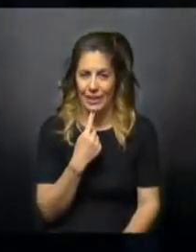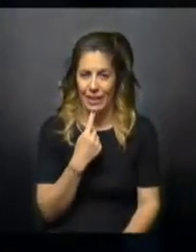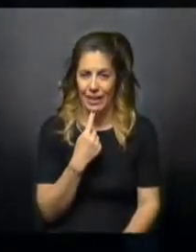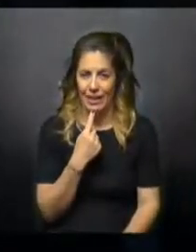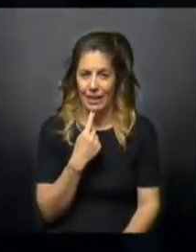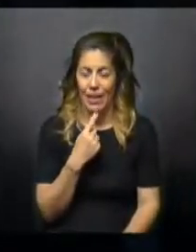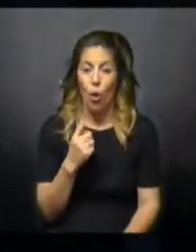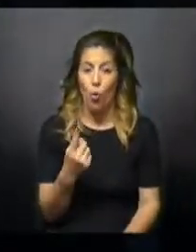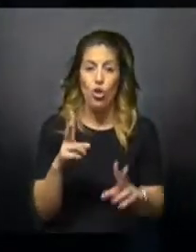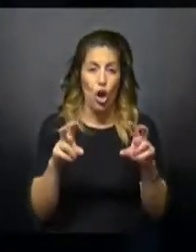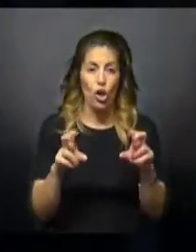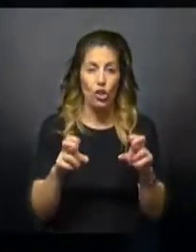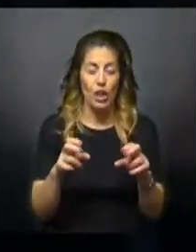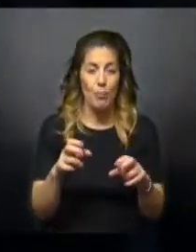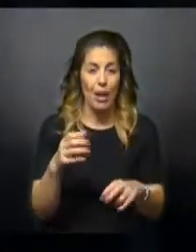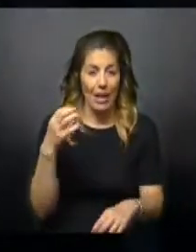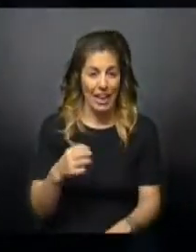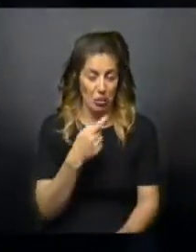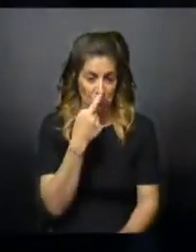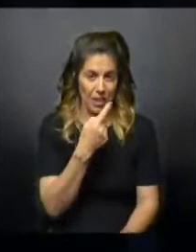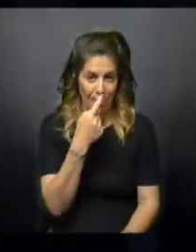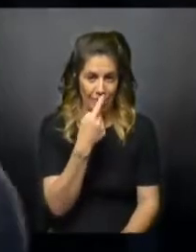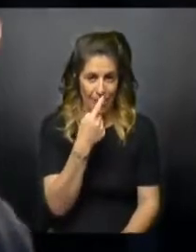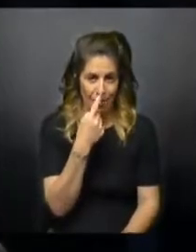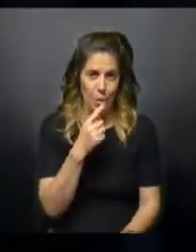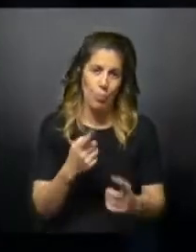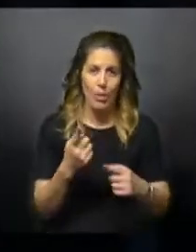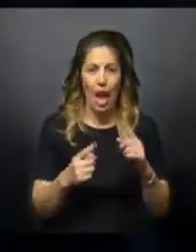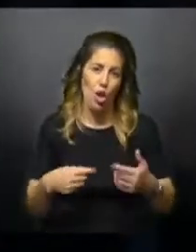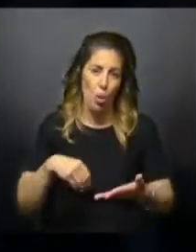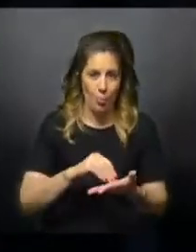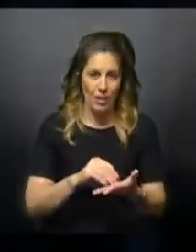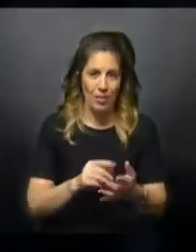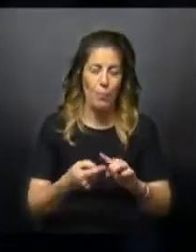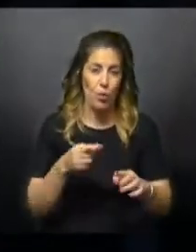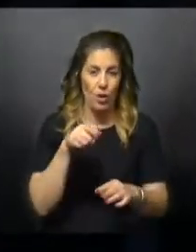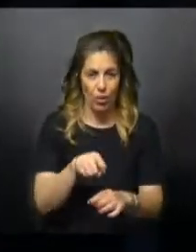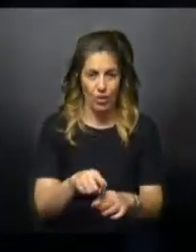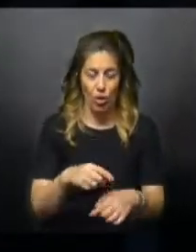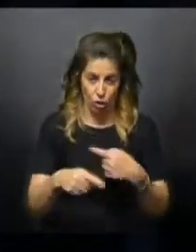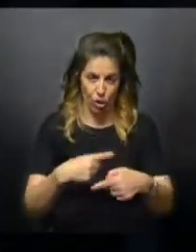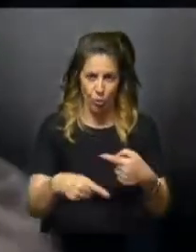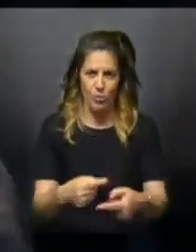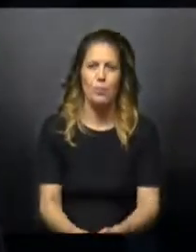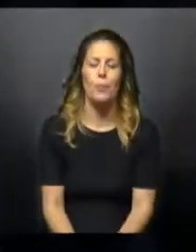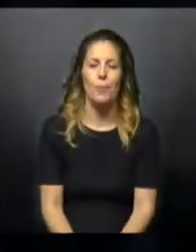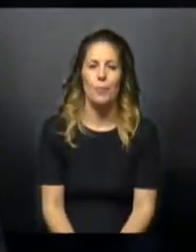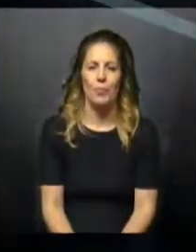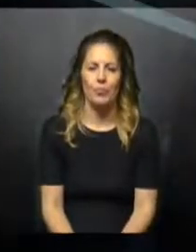es uno de los temas que me parece muy interesante y algunas cosas más vinculadas a su producción ya seguimos